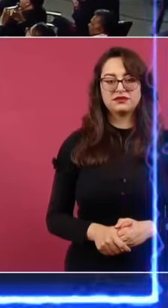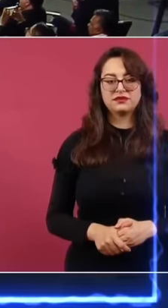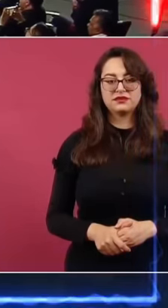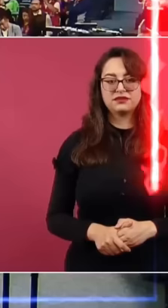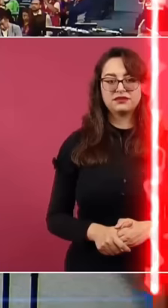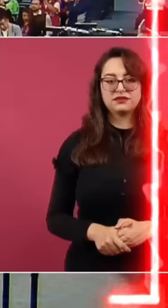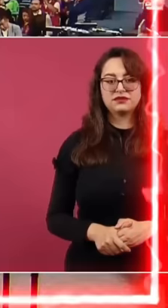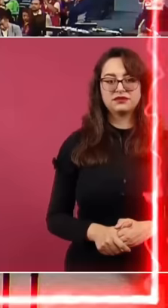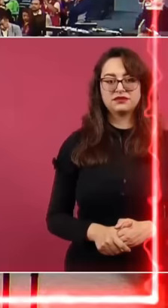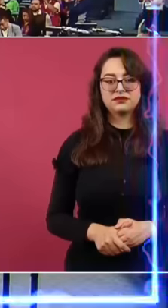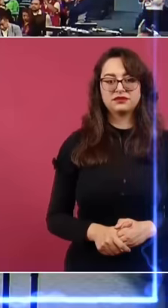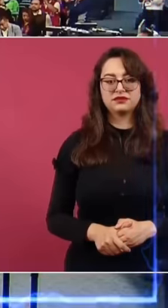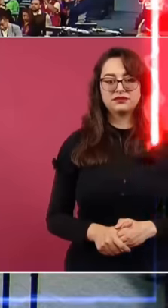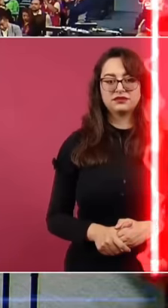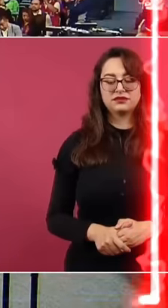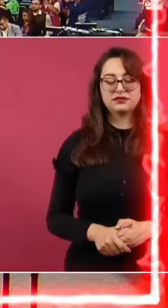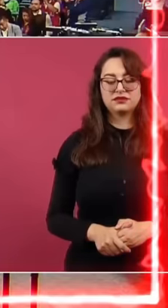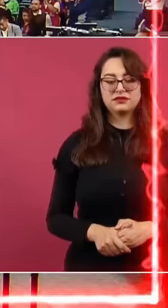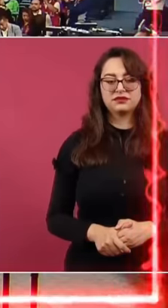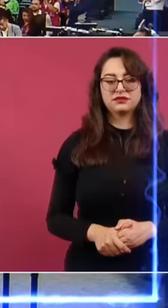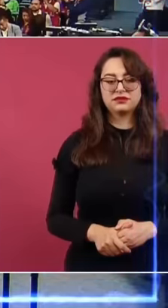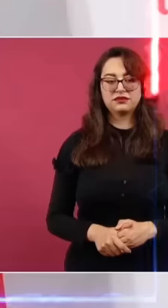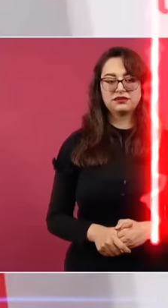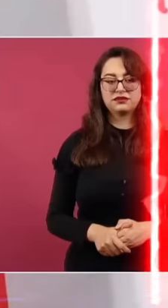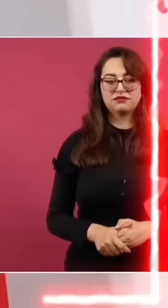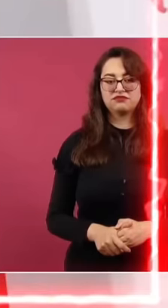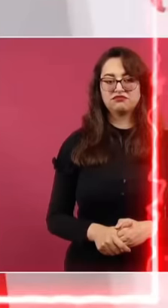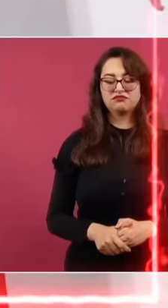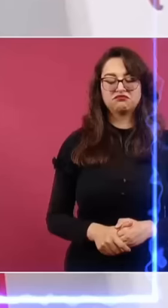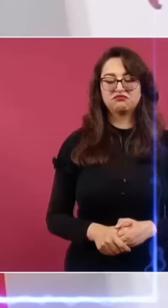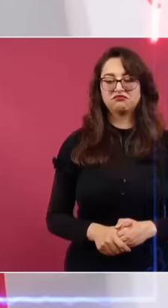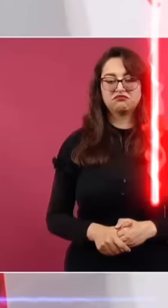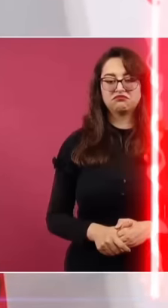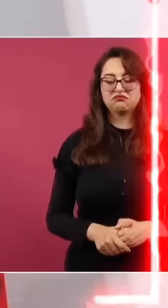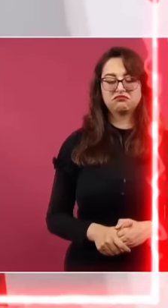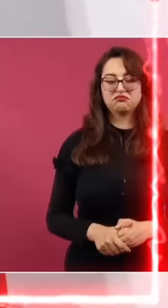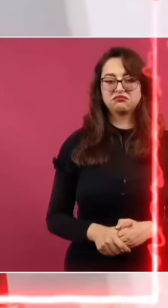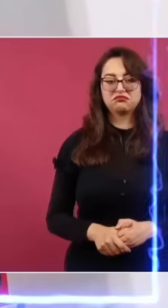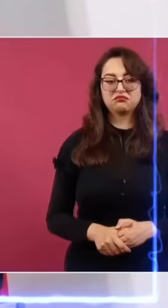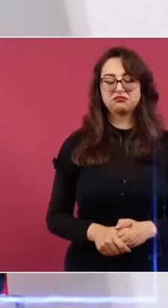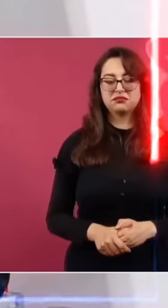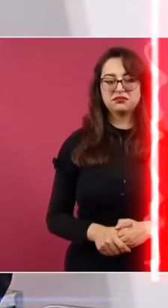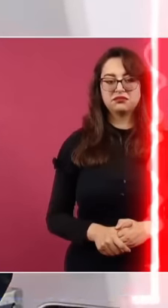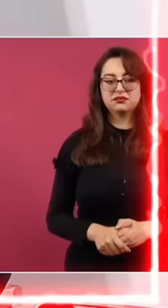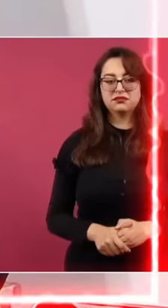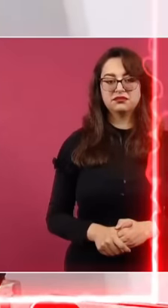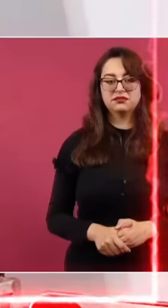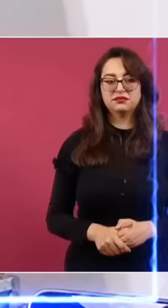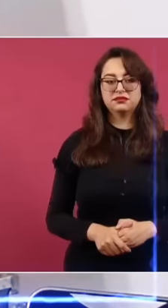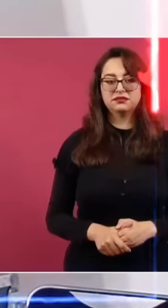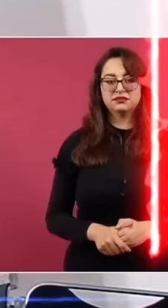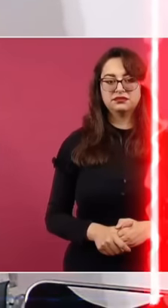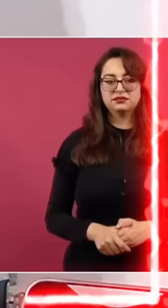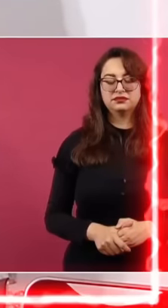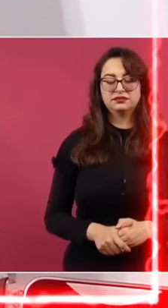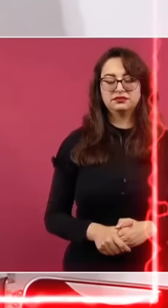pero este no hace falta este no no